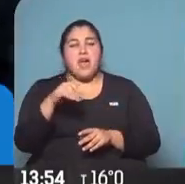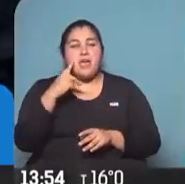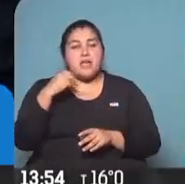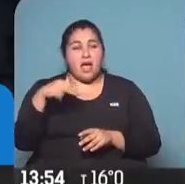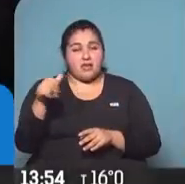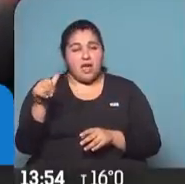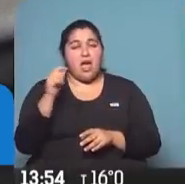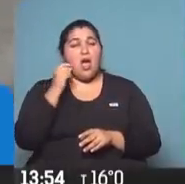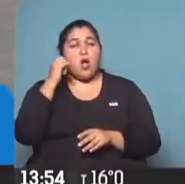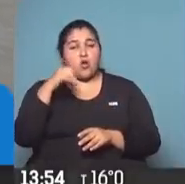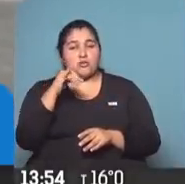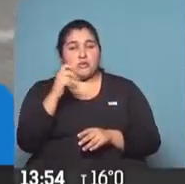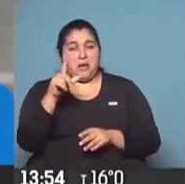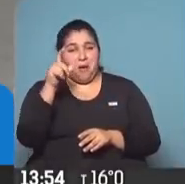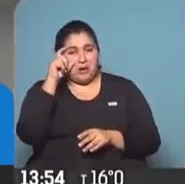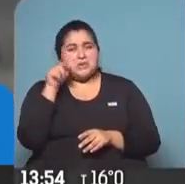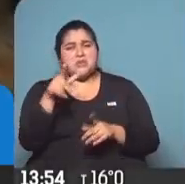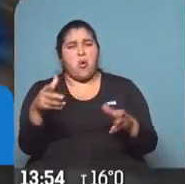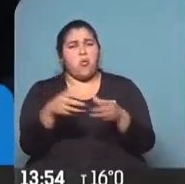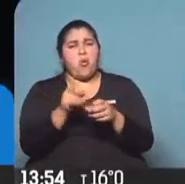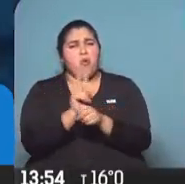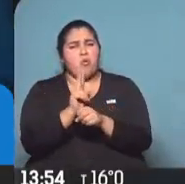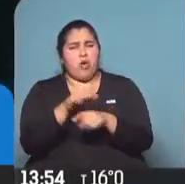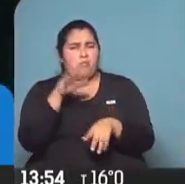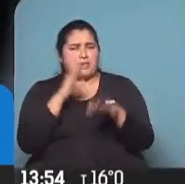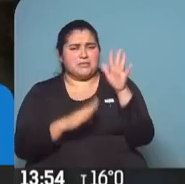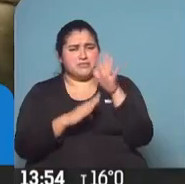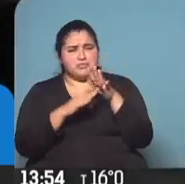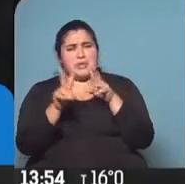labor de prevención con las entidades